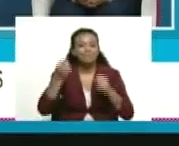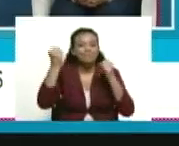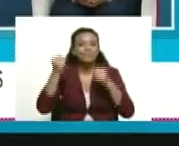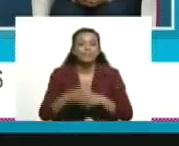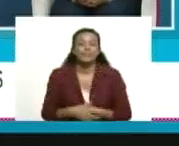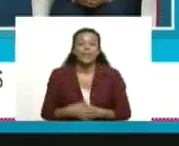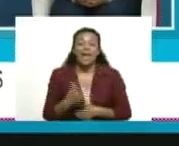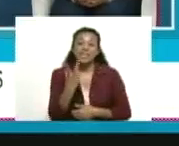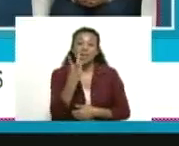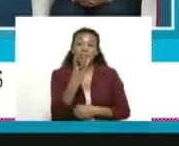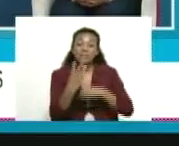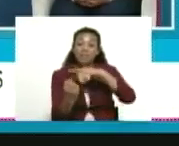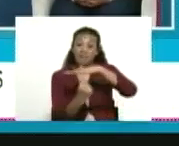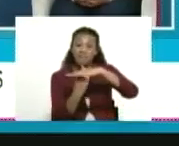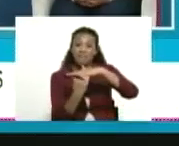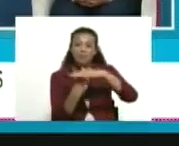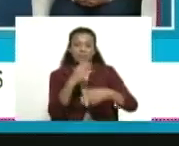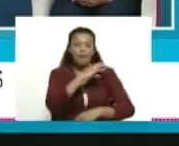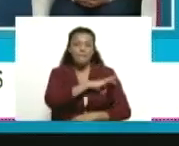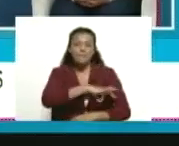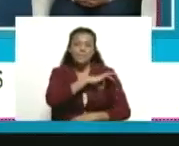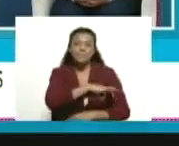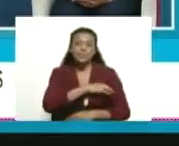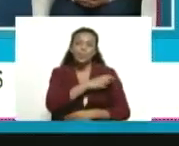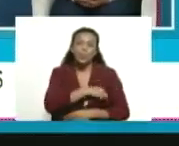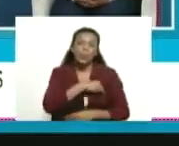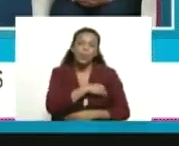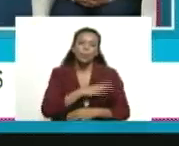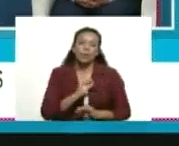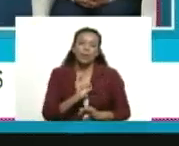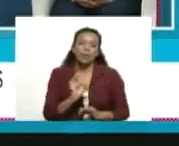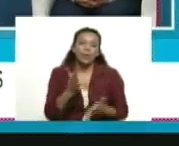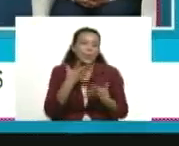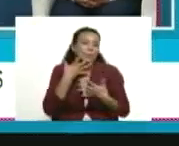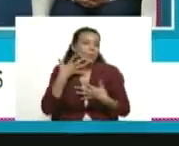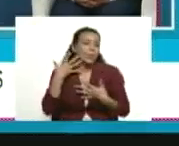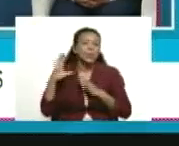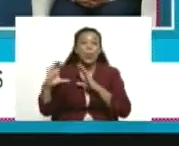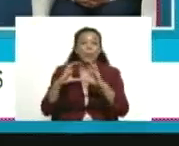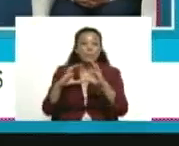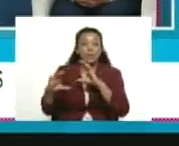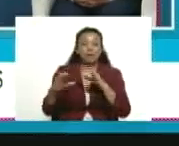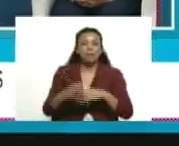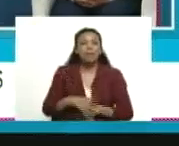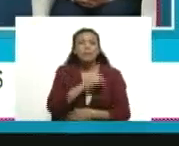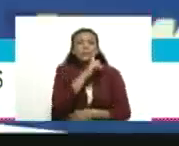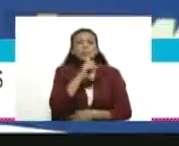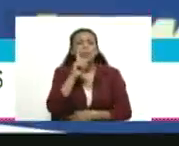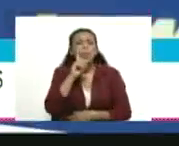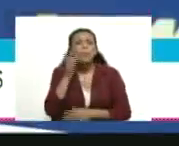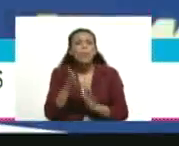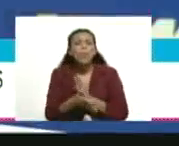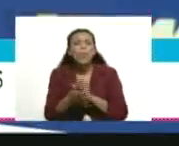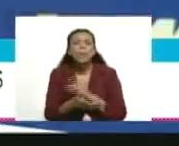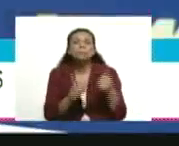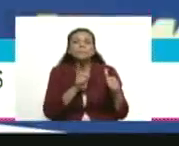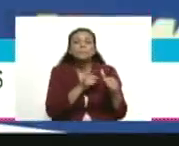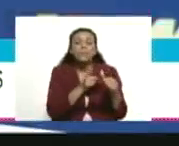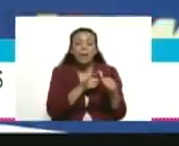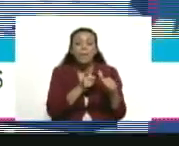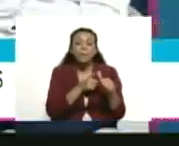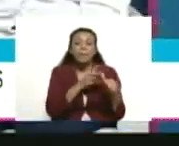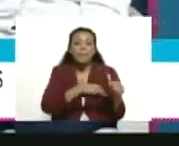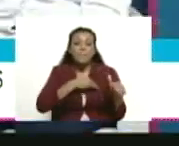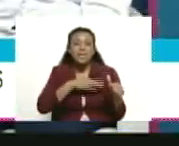Esas tres bases, de verdad, fue un orgullo de haber conversado con usted. ¿Sabes el nombre de las bases de misiones? Sí, claro. ¿Cómo se llama? Base